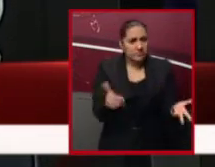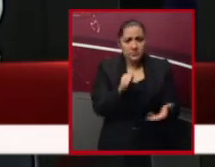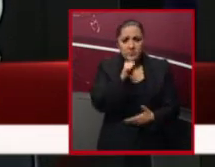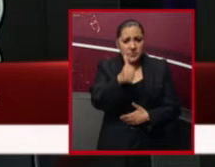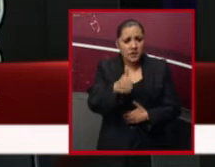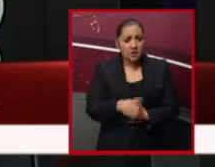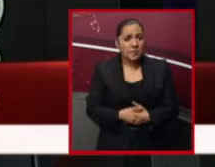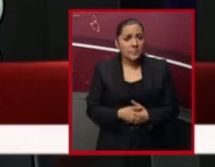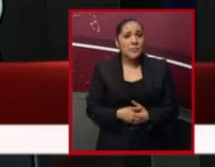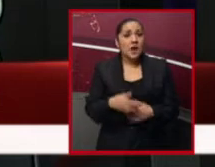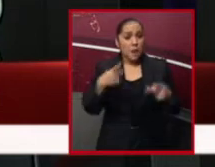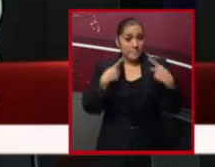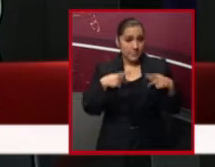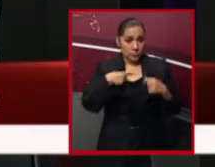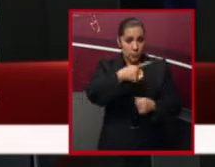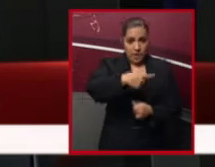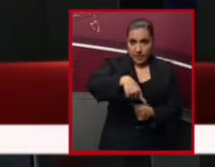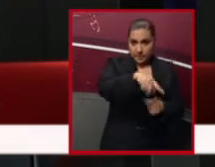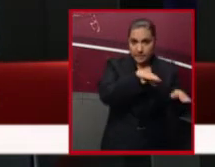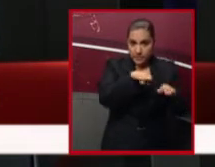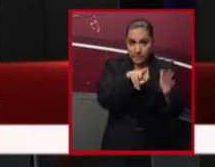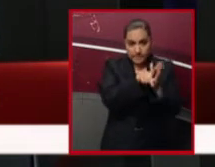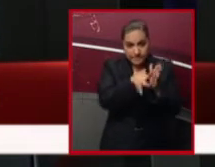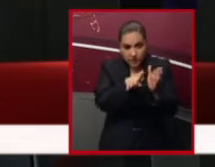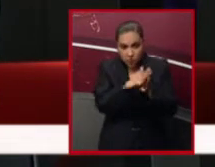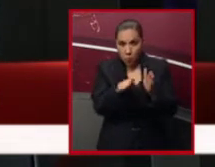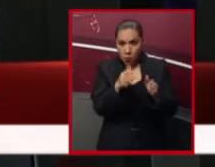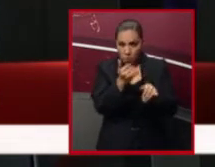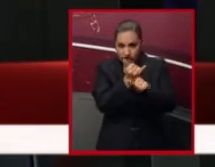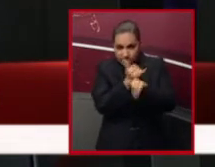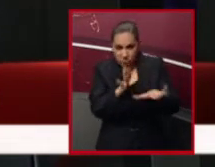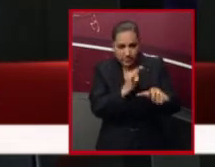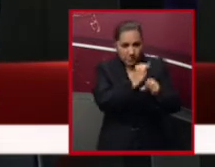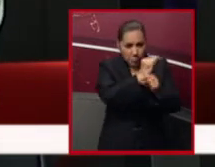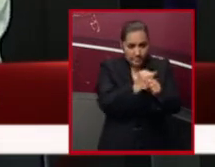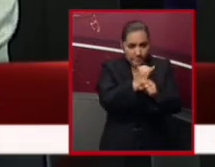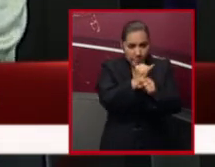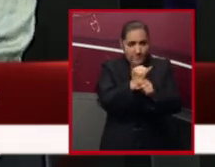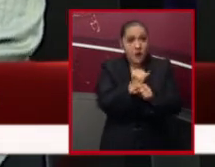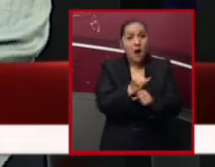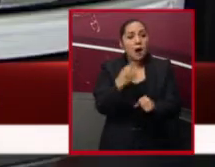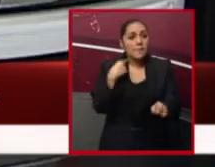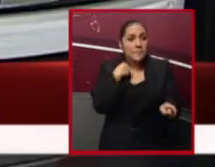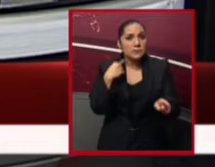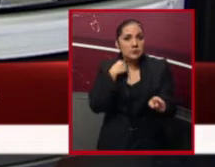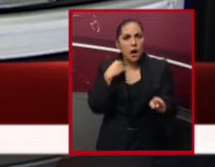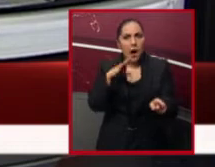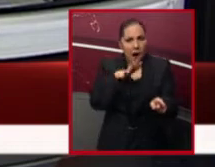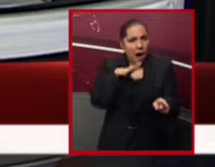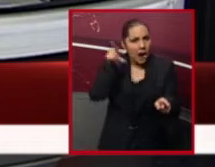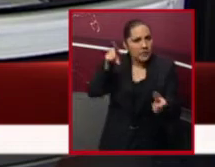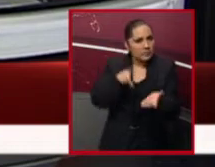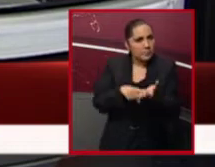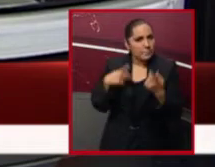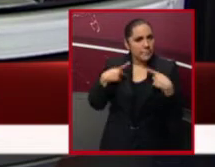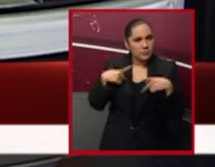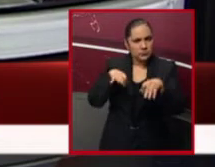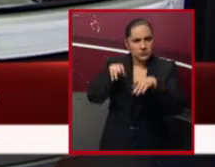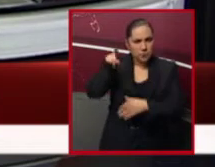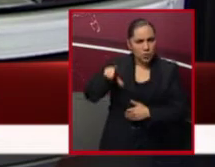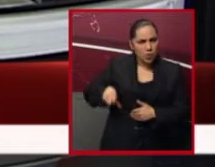los asesinatos a periodistas están involucrados funcionarios públicos. Es decir, hay